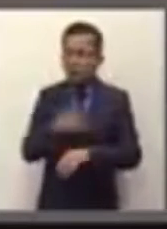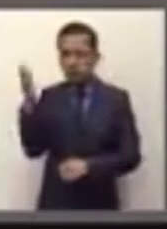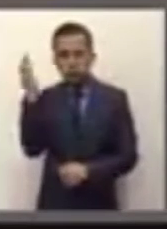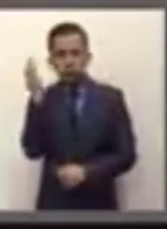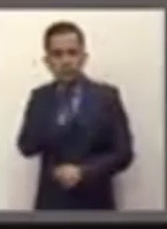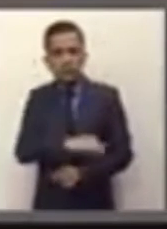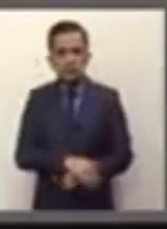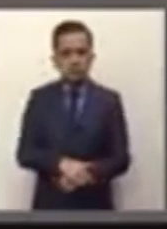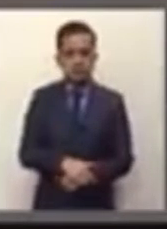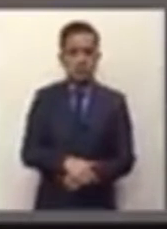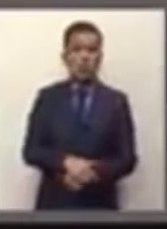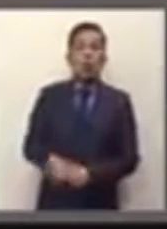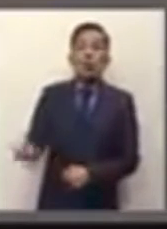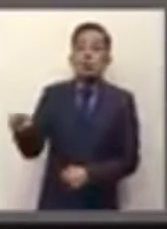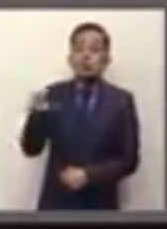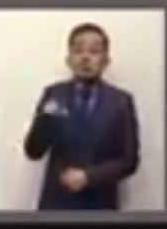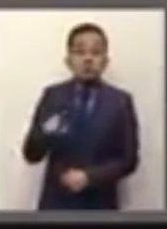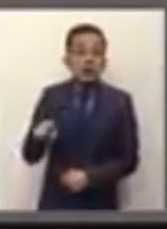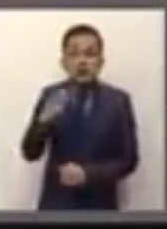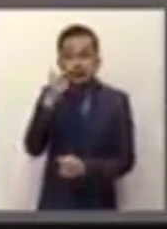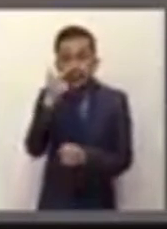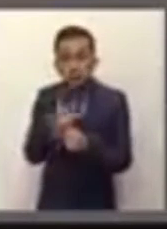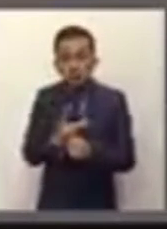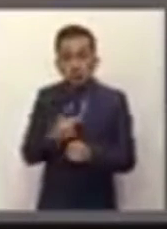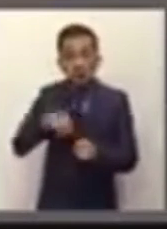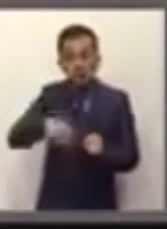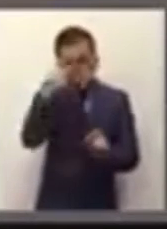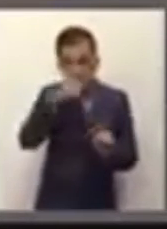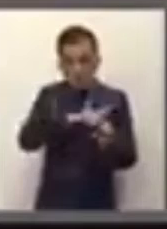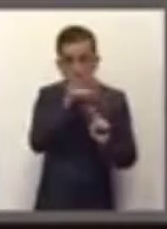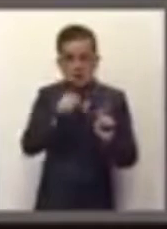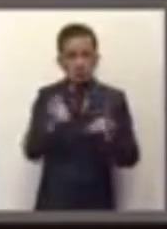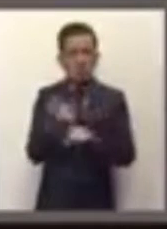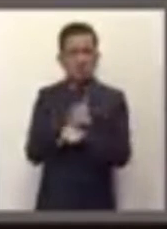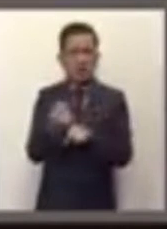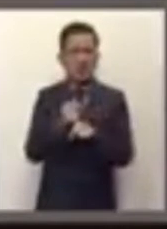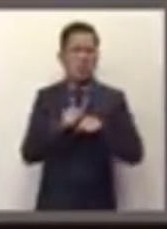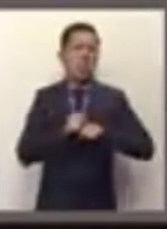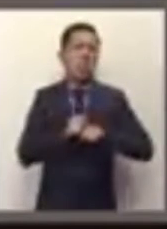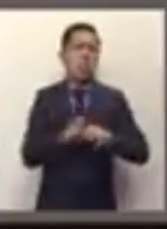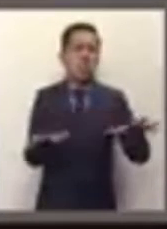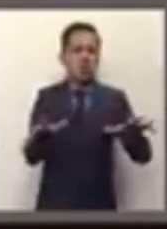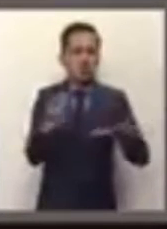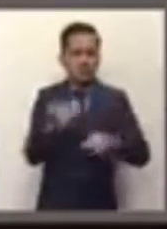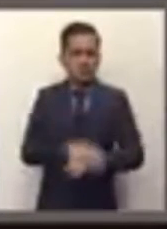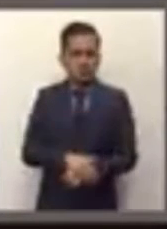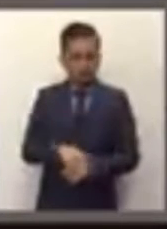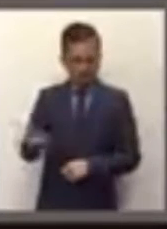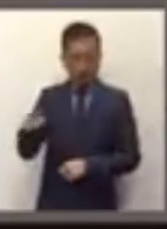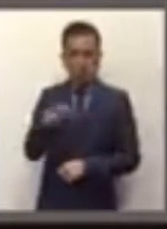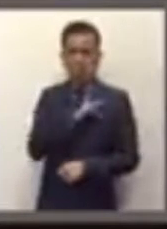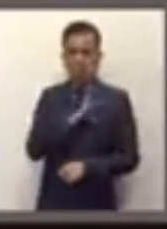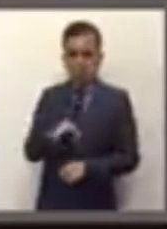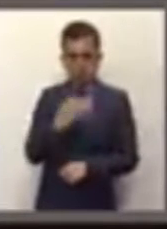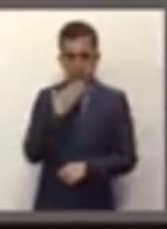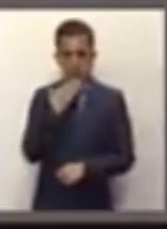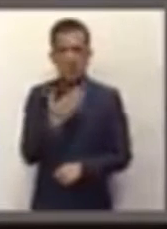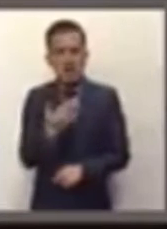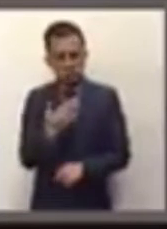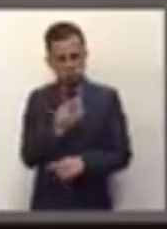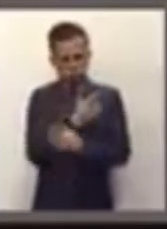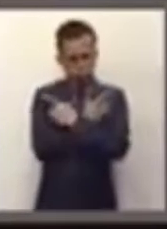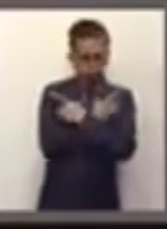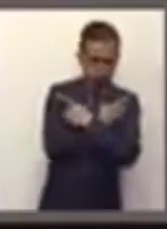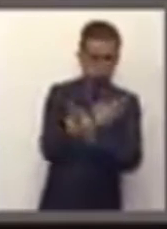son responsables del baño de sangre. No tienen ninguna autoridad moral ni política